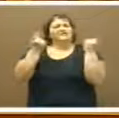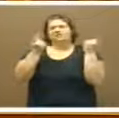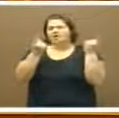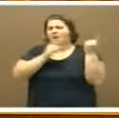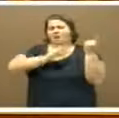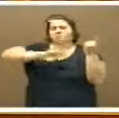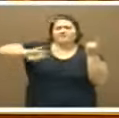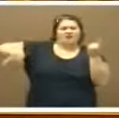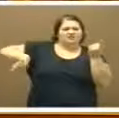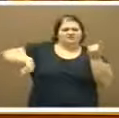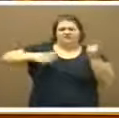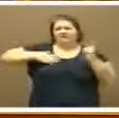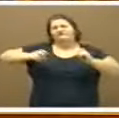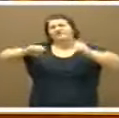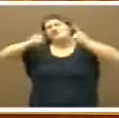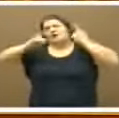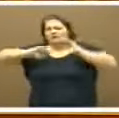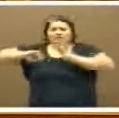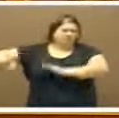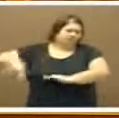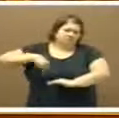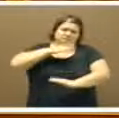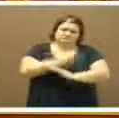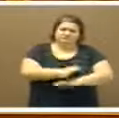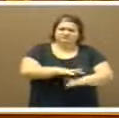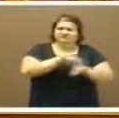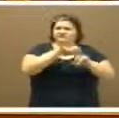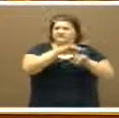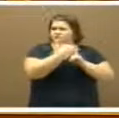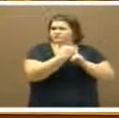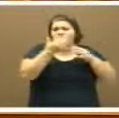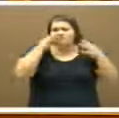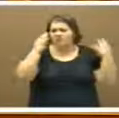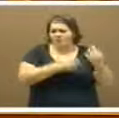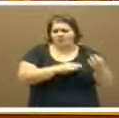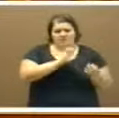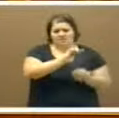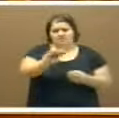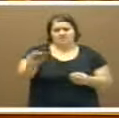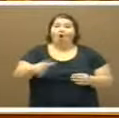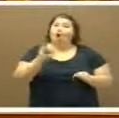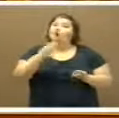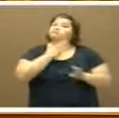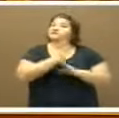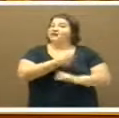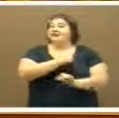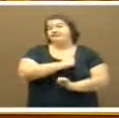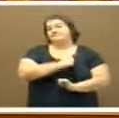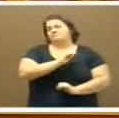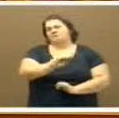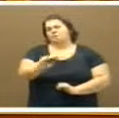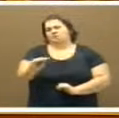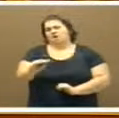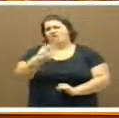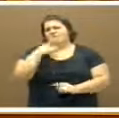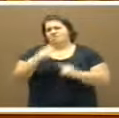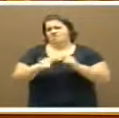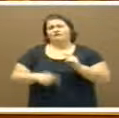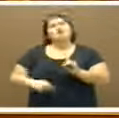real. Y cuando lo haga, señor consejero, acérquese a las colas del INEM y pregúntese si una vez conseguido el